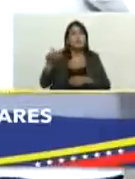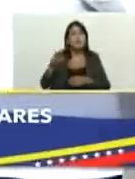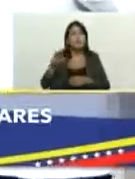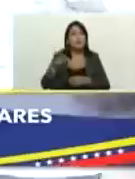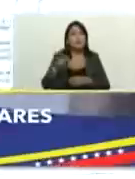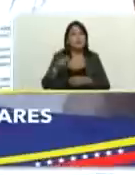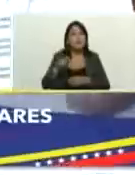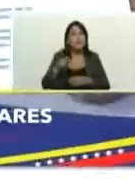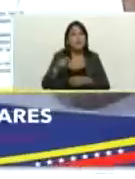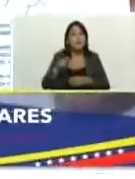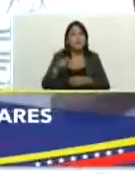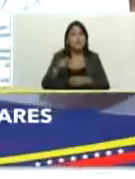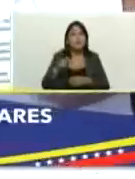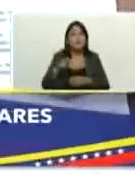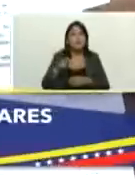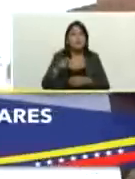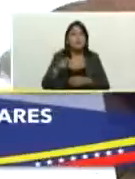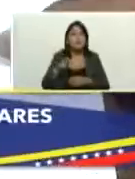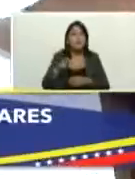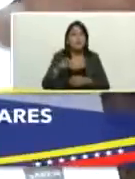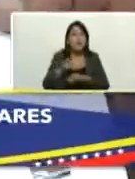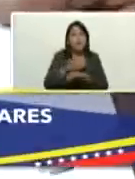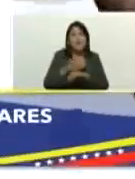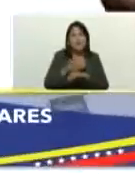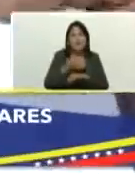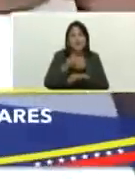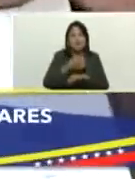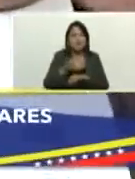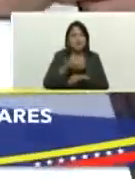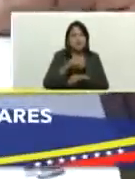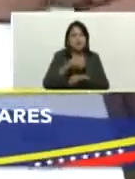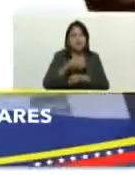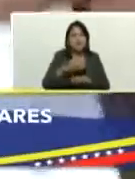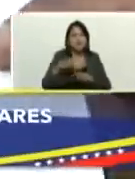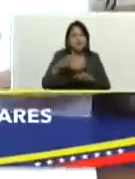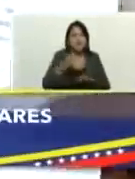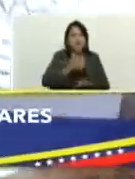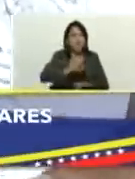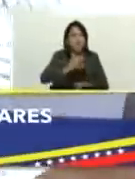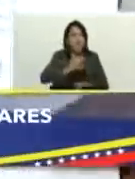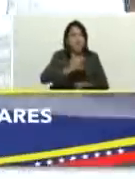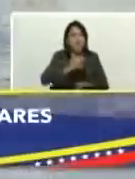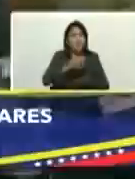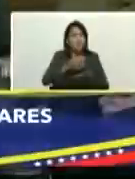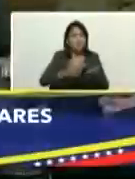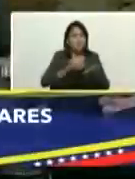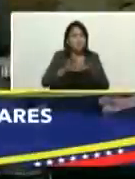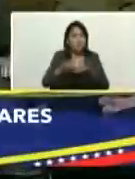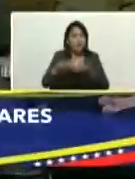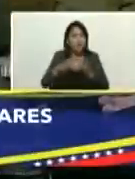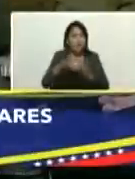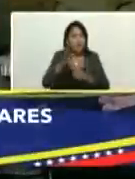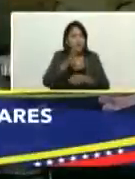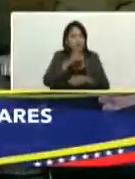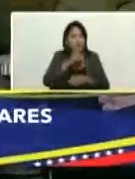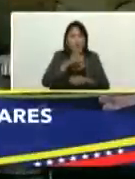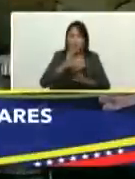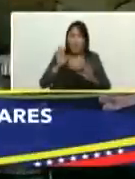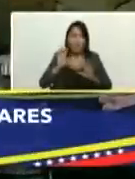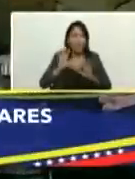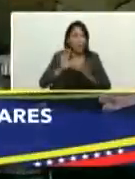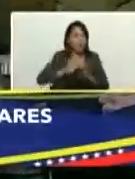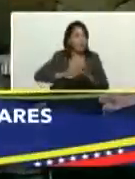dicen que aquí no se le entrega la propiedad al pueblo. Aquí está la propiedad de su vivienda, y a partir de